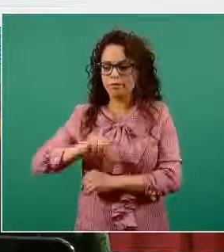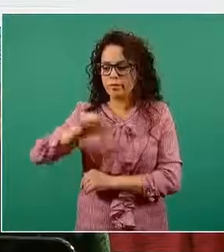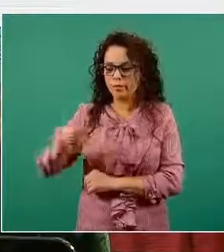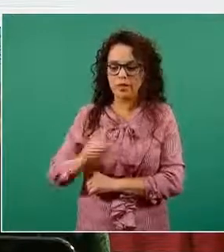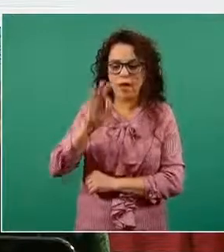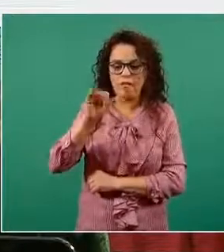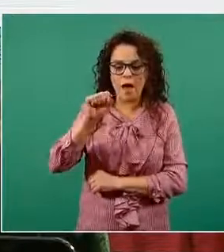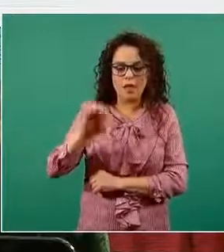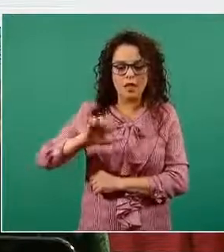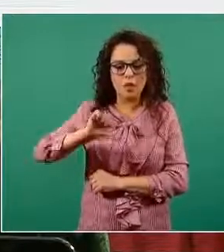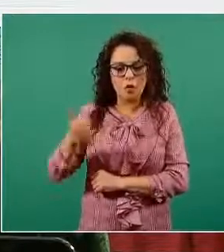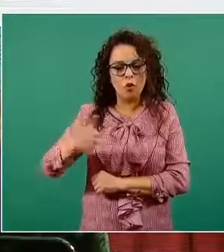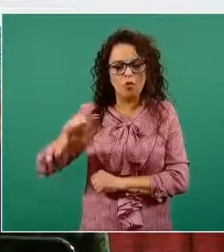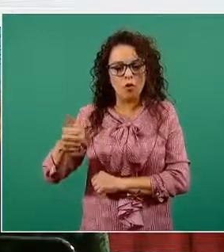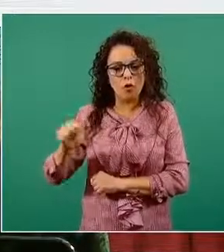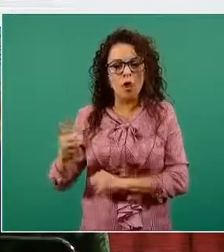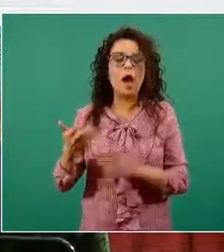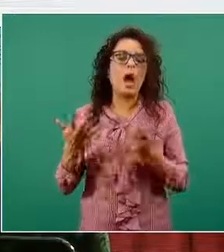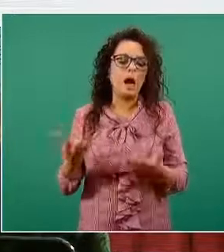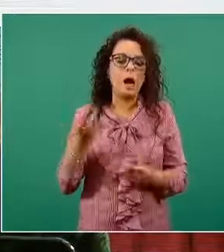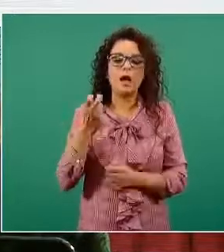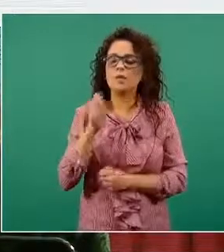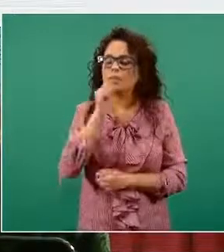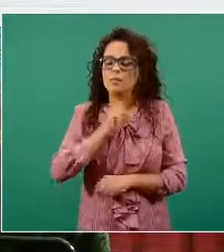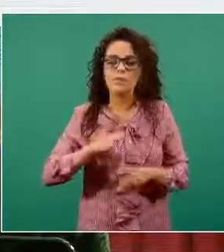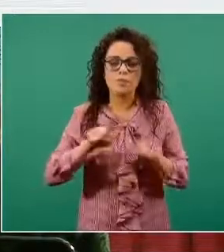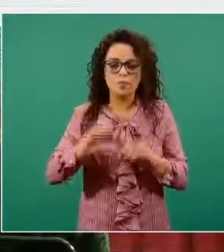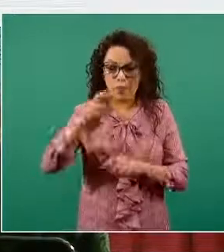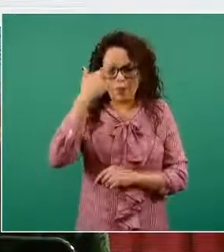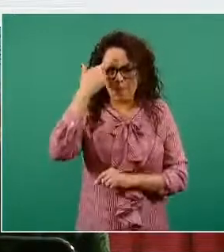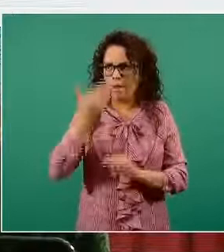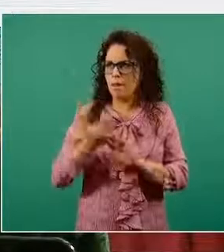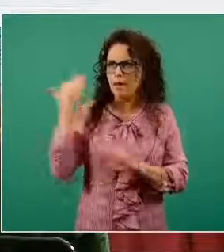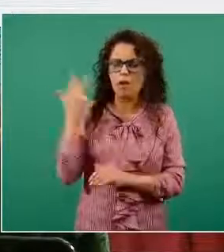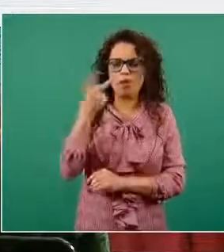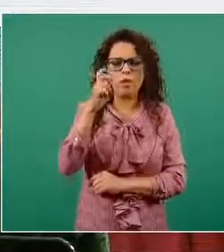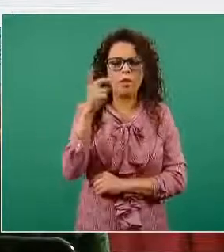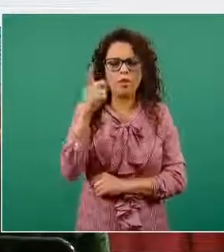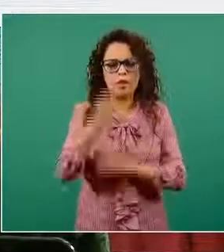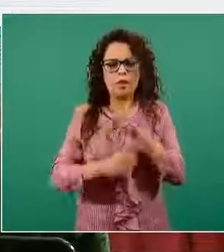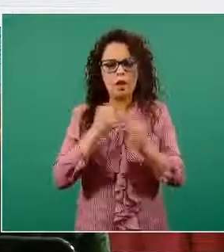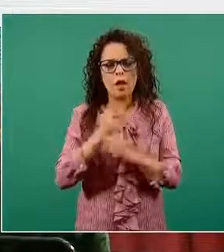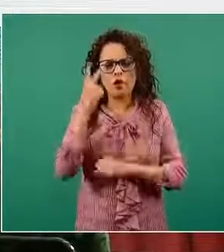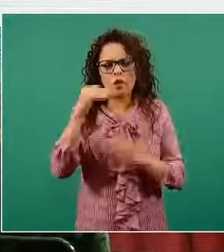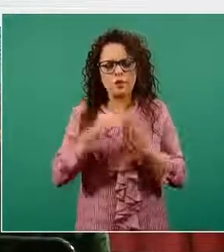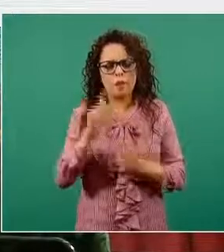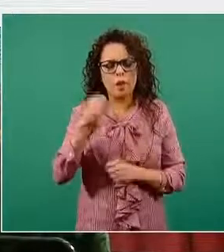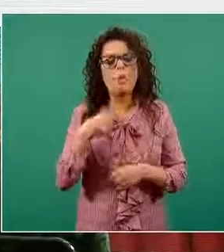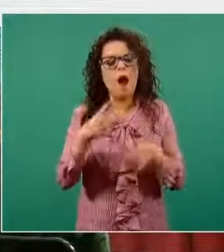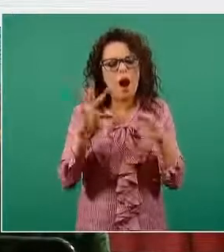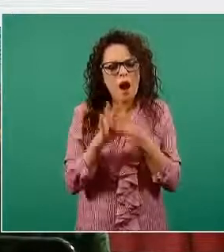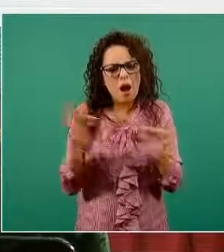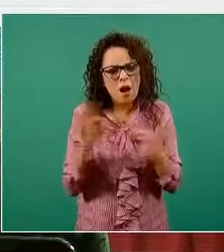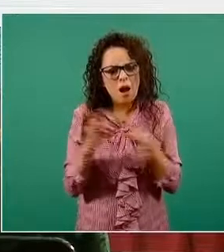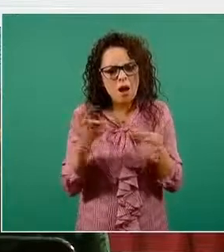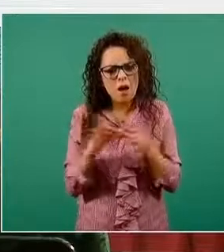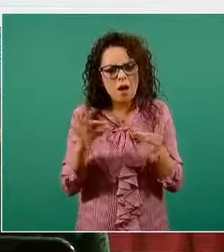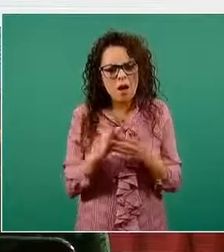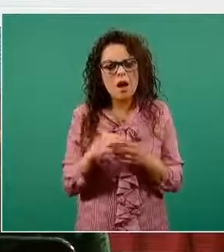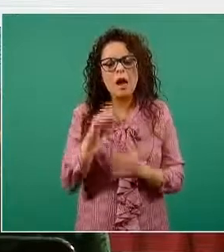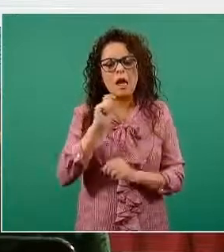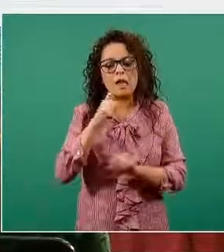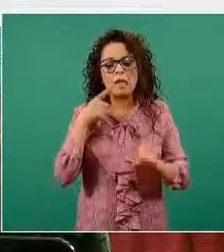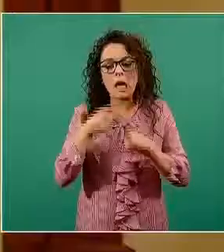mismo objetivo. Recuerden que explicamos desde el pasado 8 de diciembre de 2020, cuando comentamos sobre cuál era la